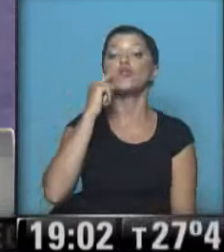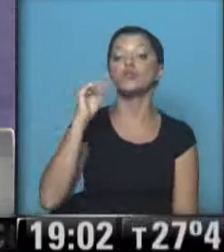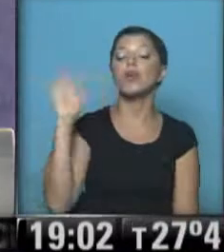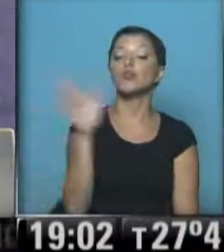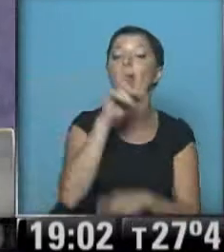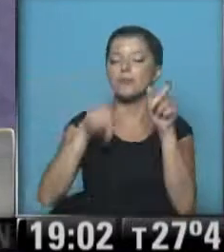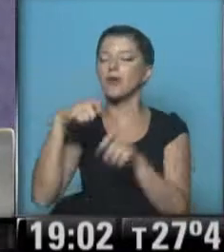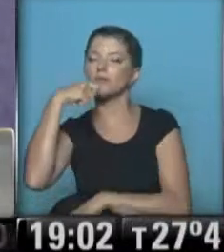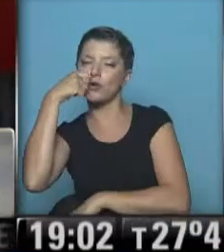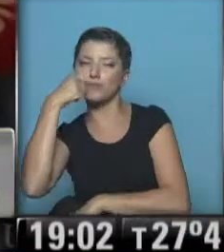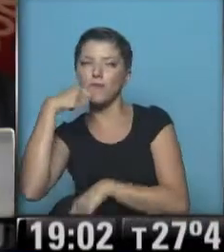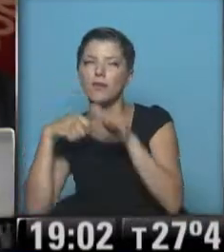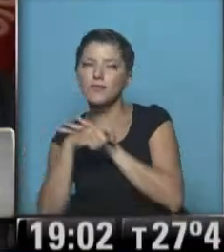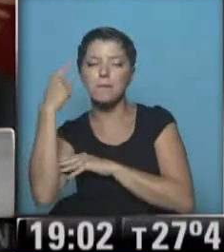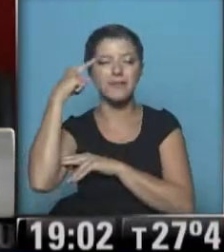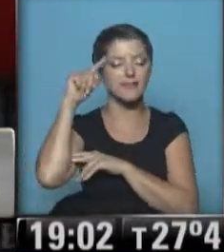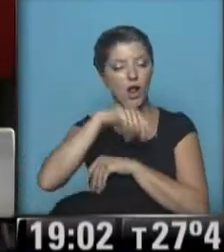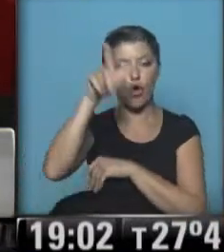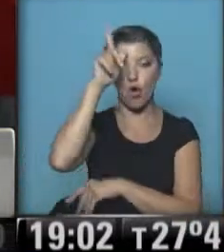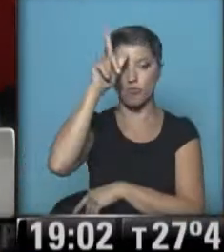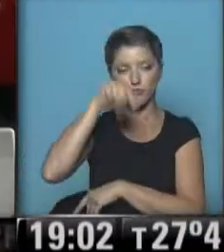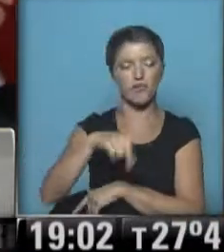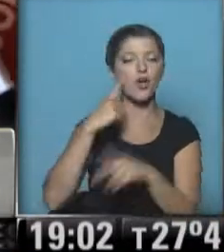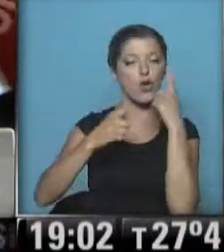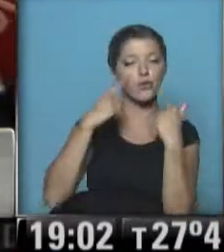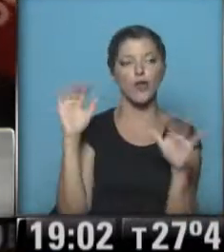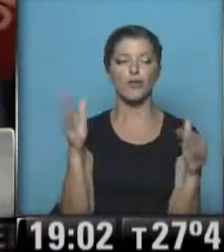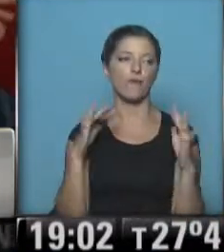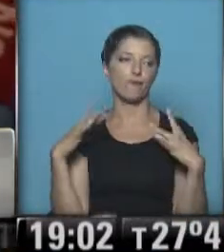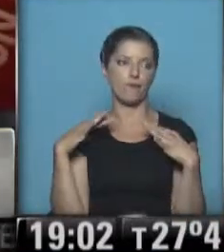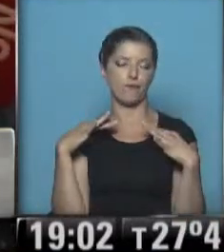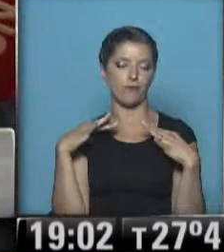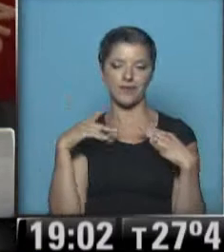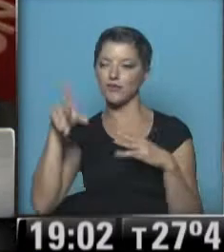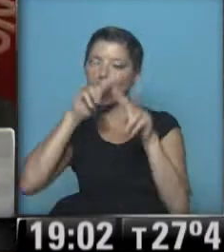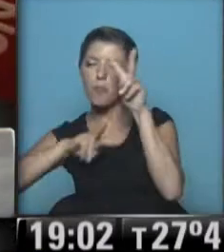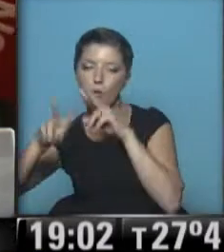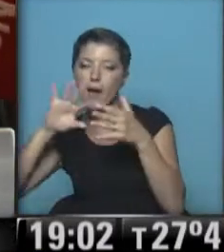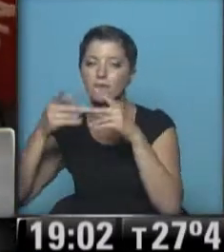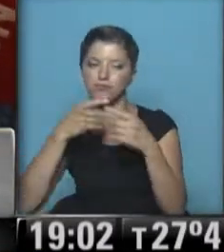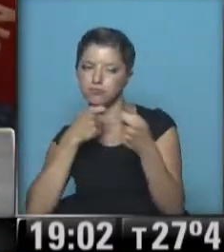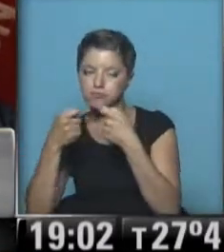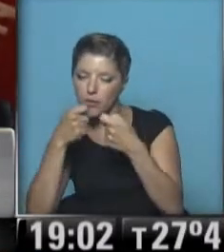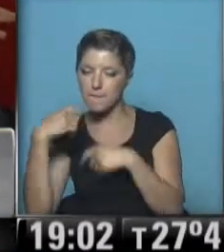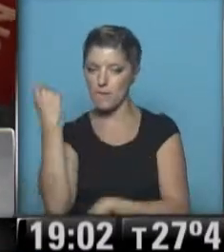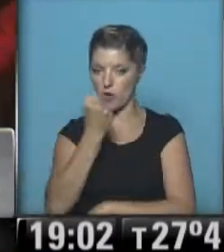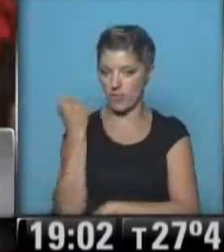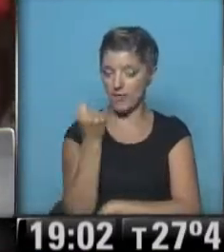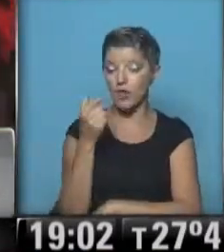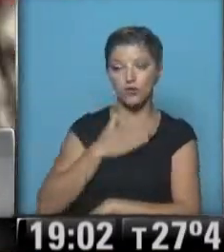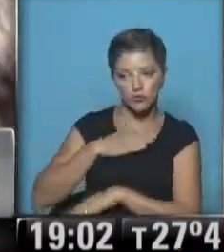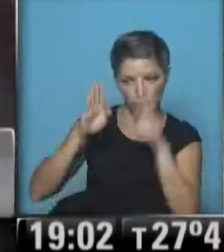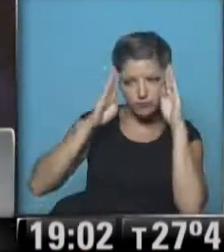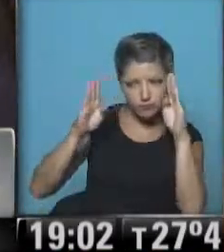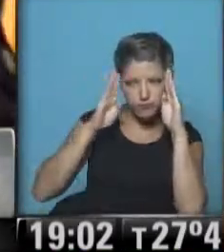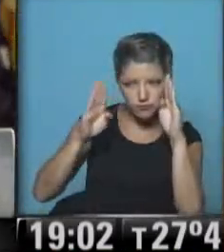narcotraficantes piensan que los controles federales están relajados e intentan hacer importantes movimientos de droga, lo veníamos siguiendo.